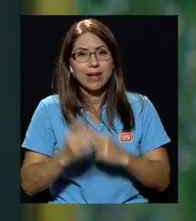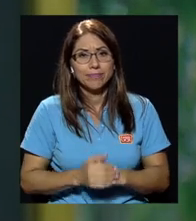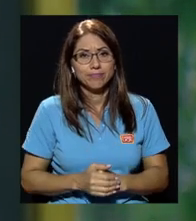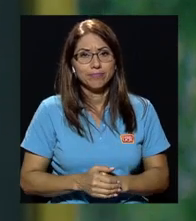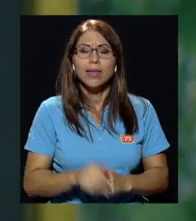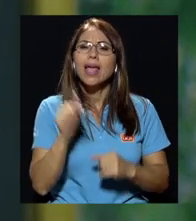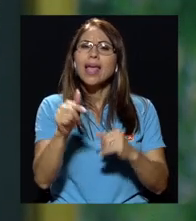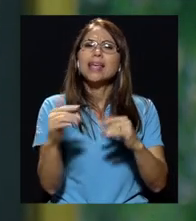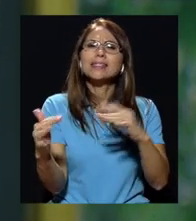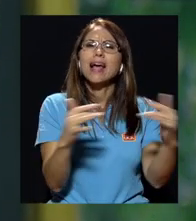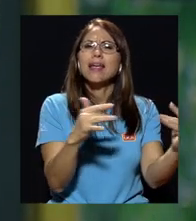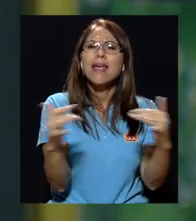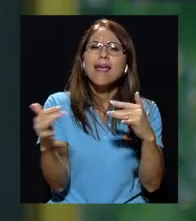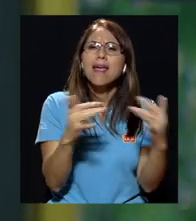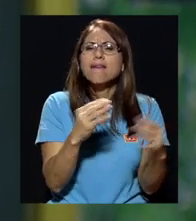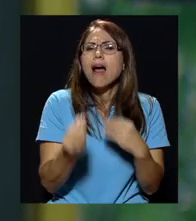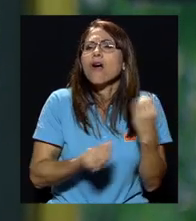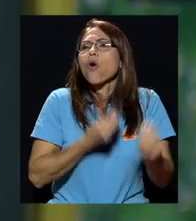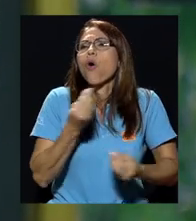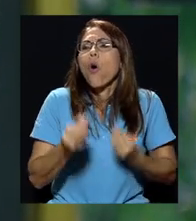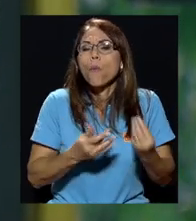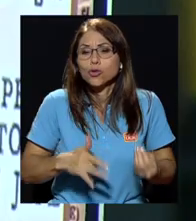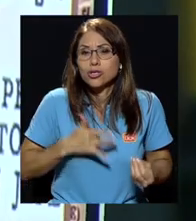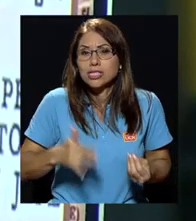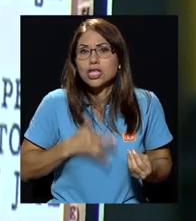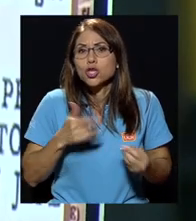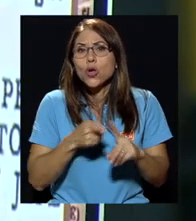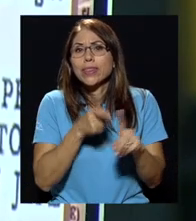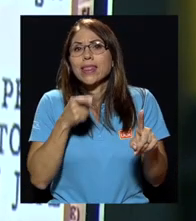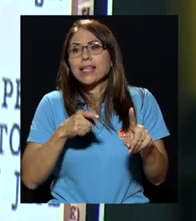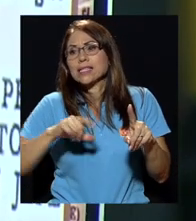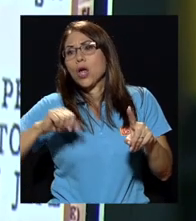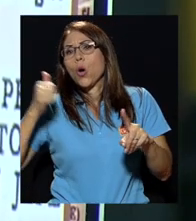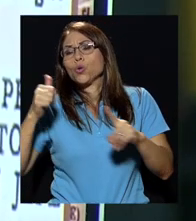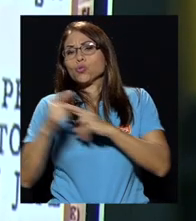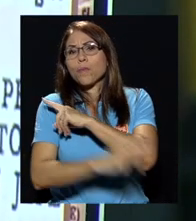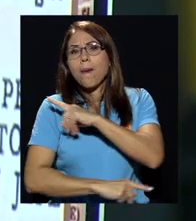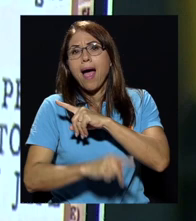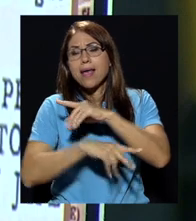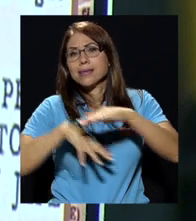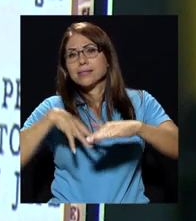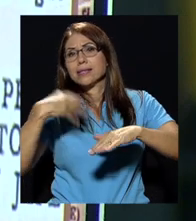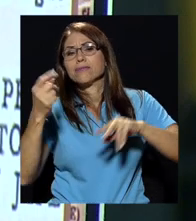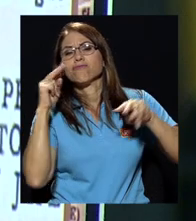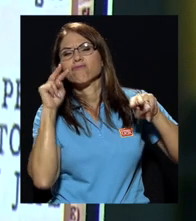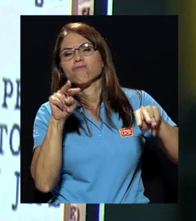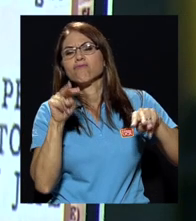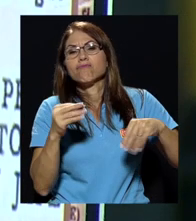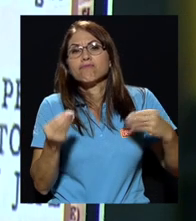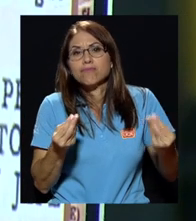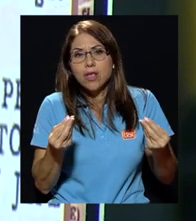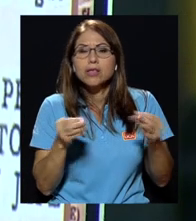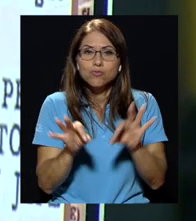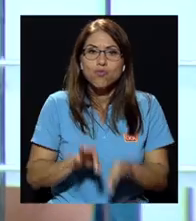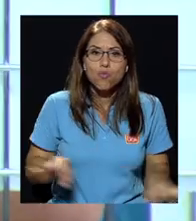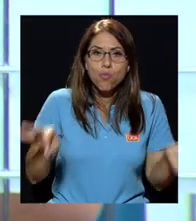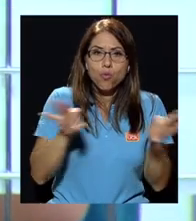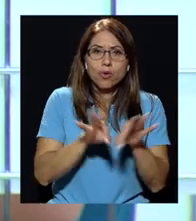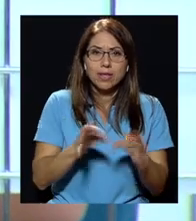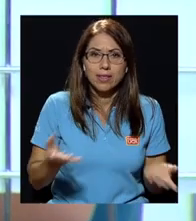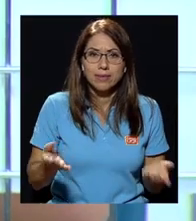desde la perspectiva del exterior, que esa es parte muy importante de esta exposición, porque nos habla también de lo